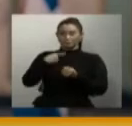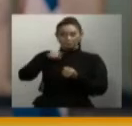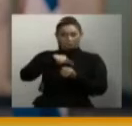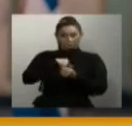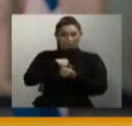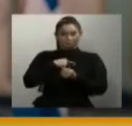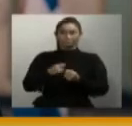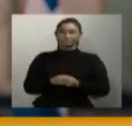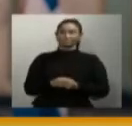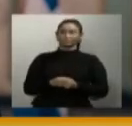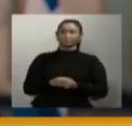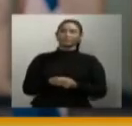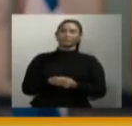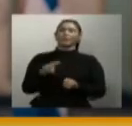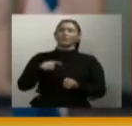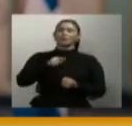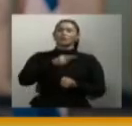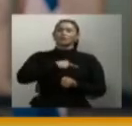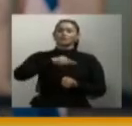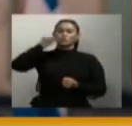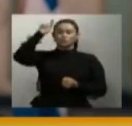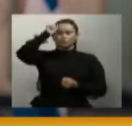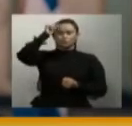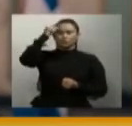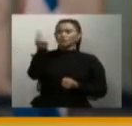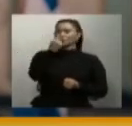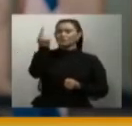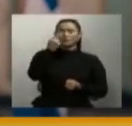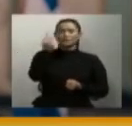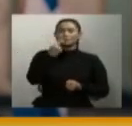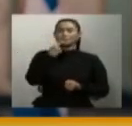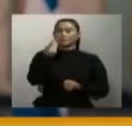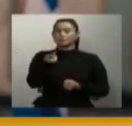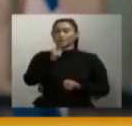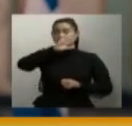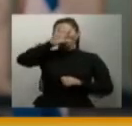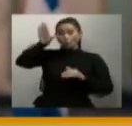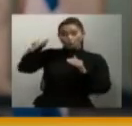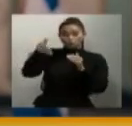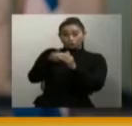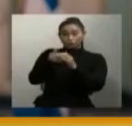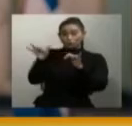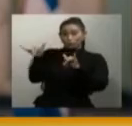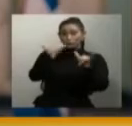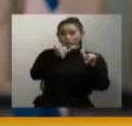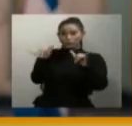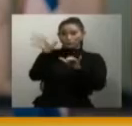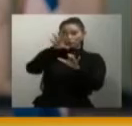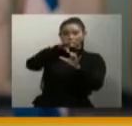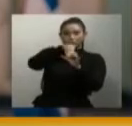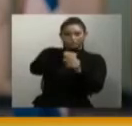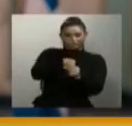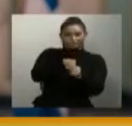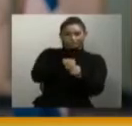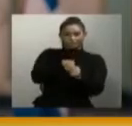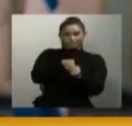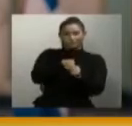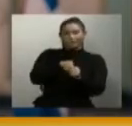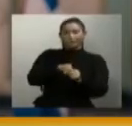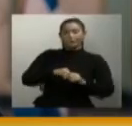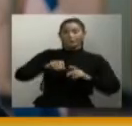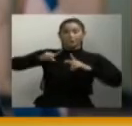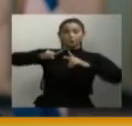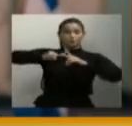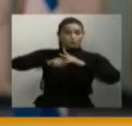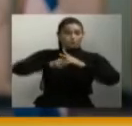solventar y mantener el gasto y las inversiones que va a hacer el gobierno hay un aspecto importantísimo